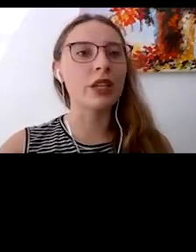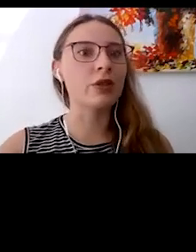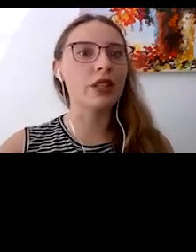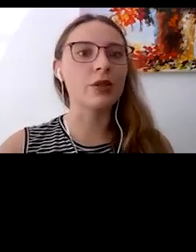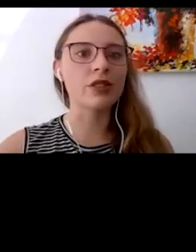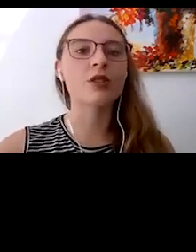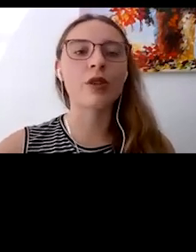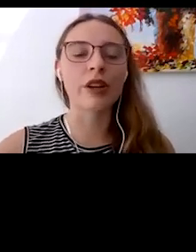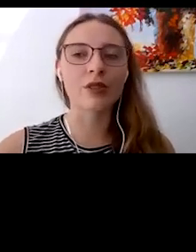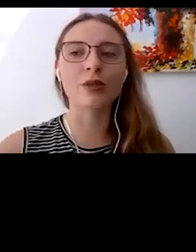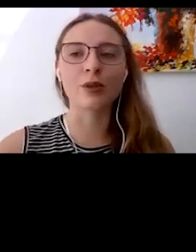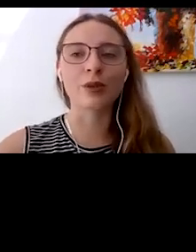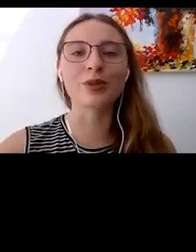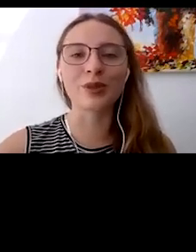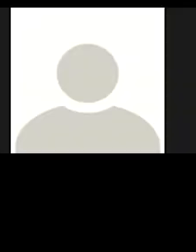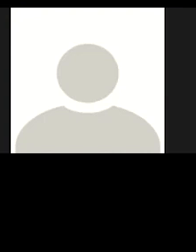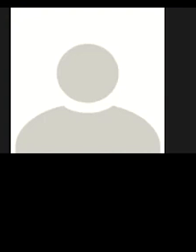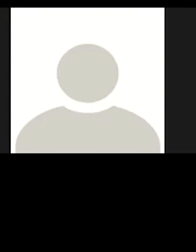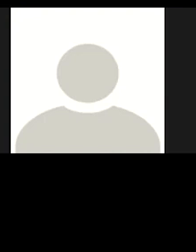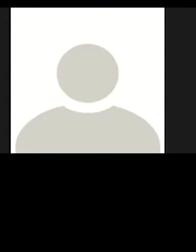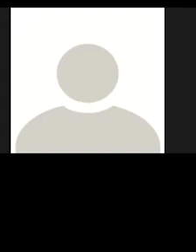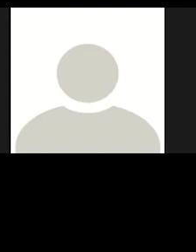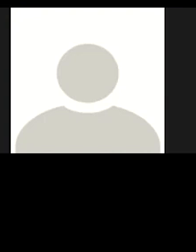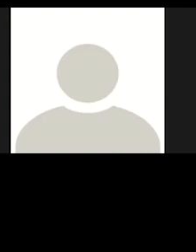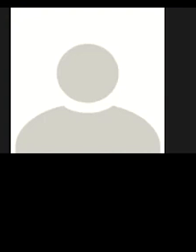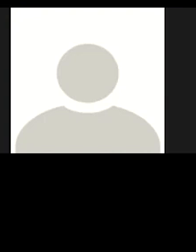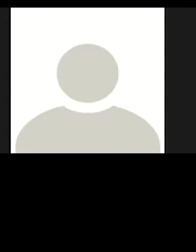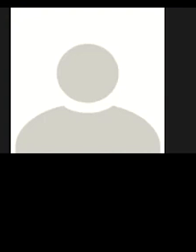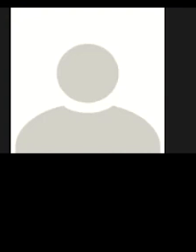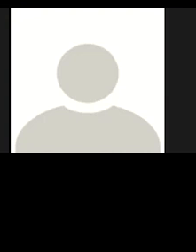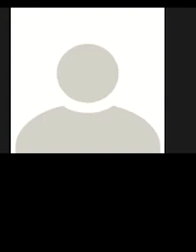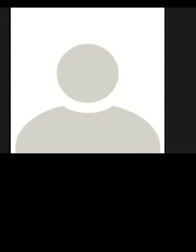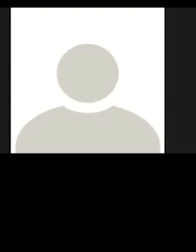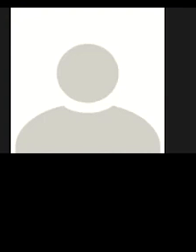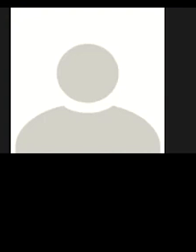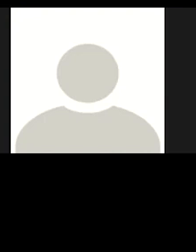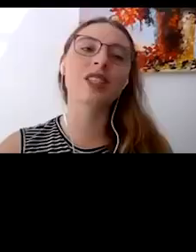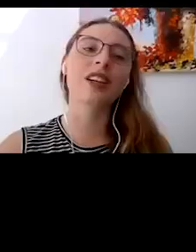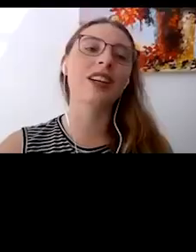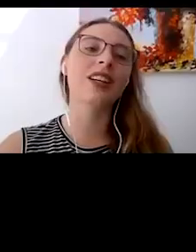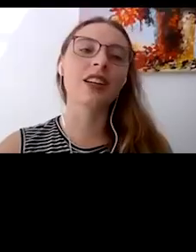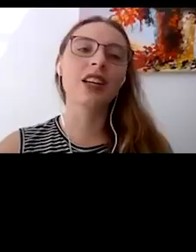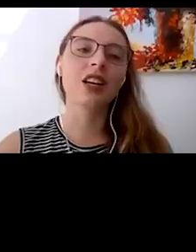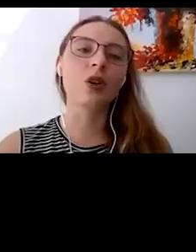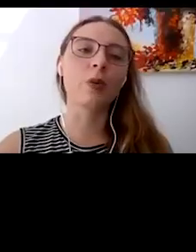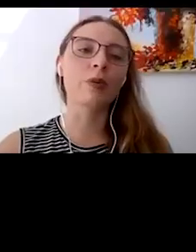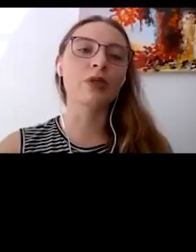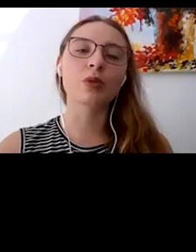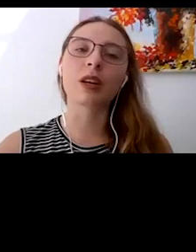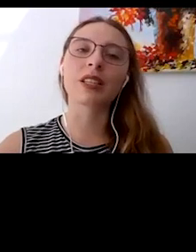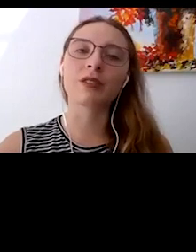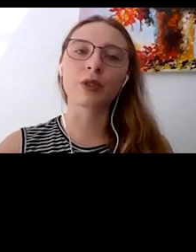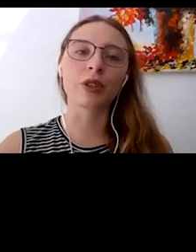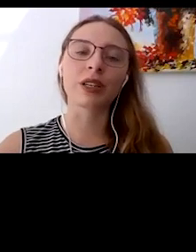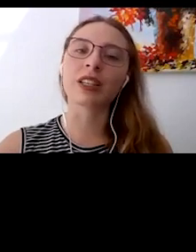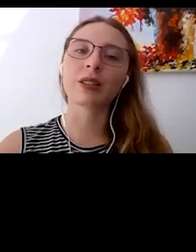por completo. Entonces eso, sí, por supuesto. Eso va en contra de todo el tema de protección a derechos humanos. Entonces sí te aconsejaría que lo podamos